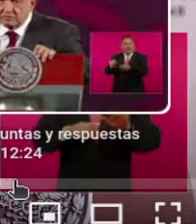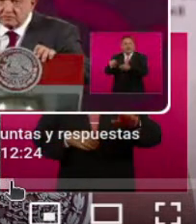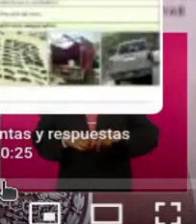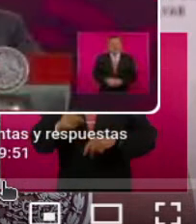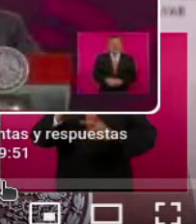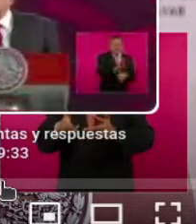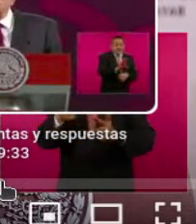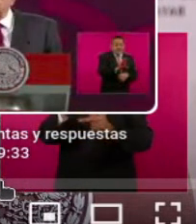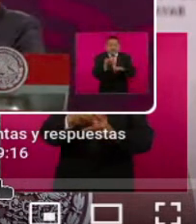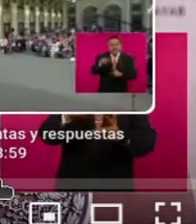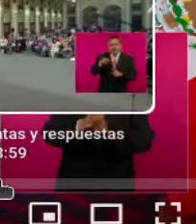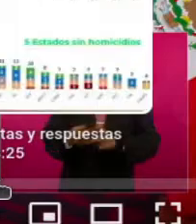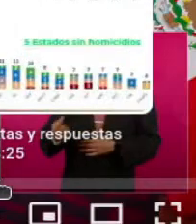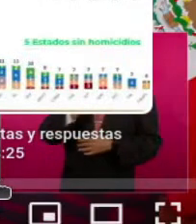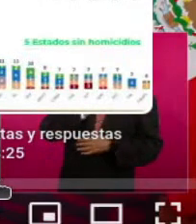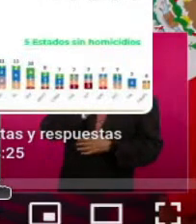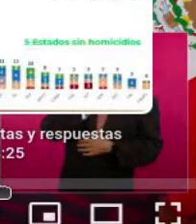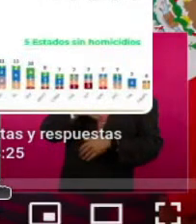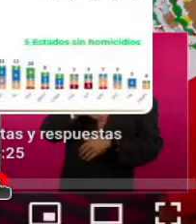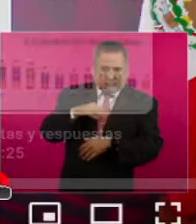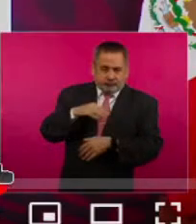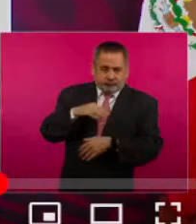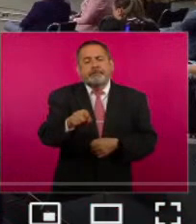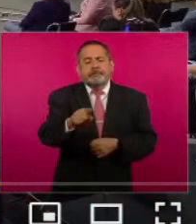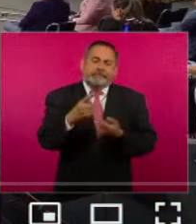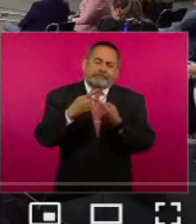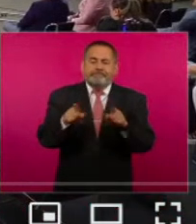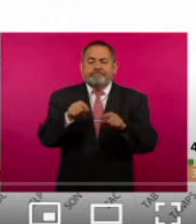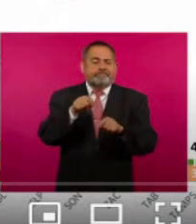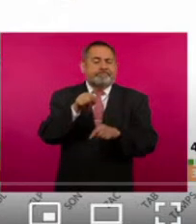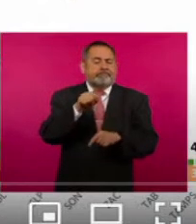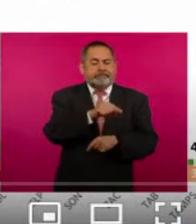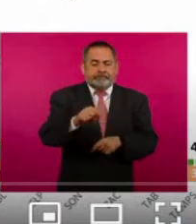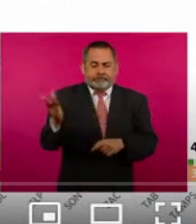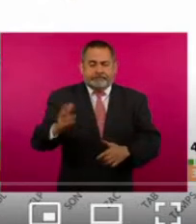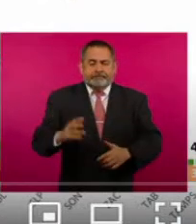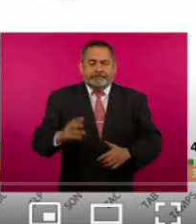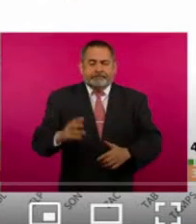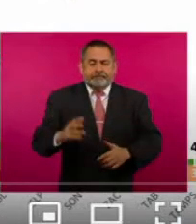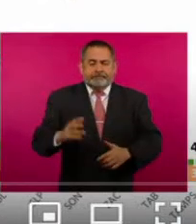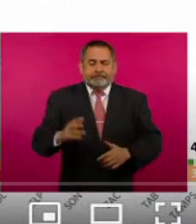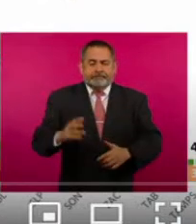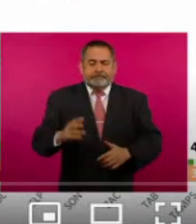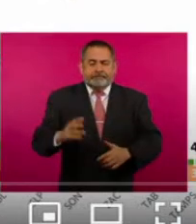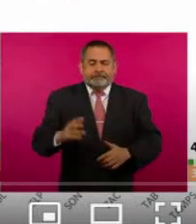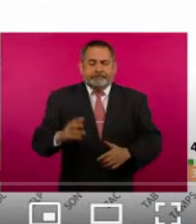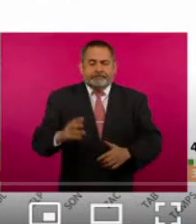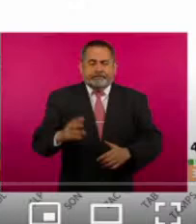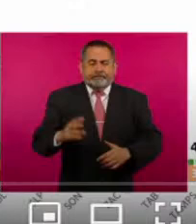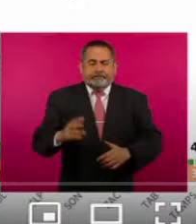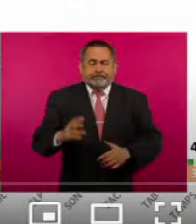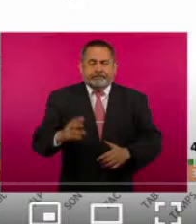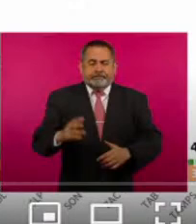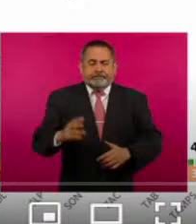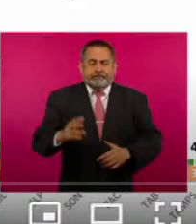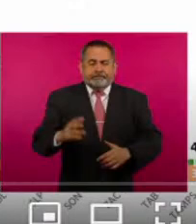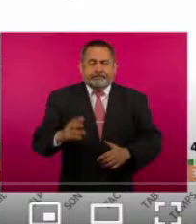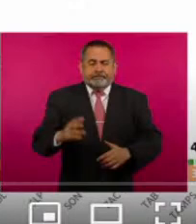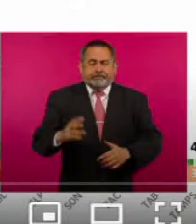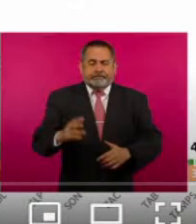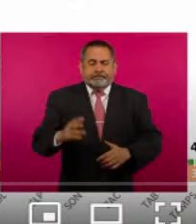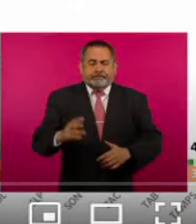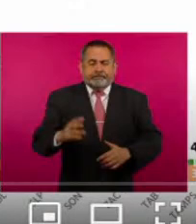homicidio no. Es muy poco. Está hechos. Otra vez, ¿no? 12%